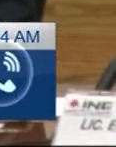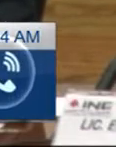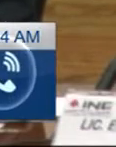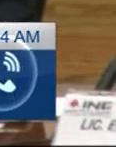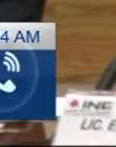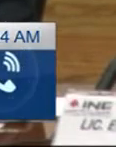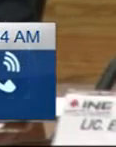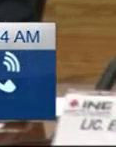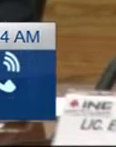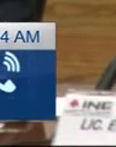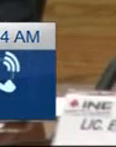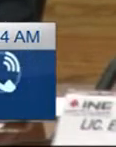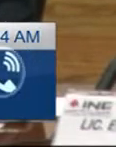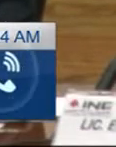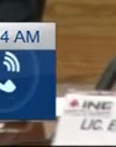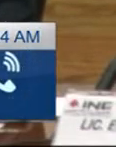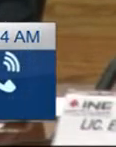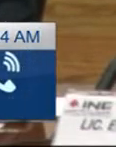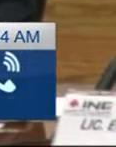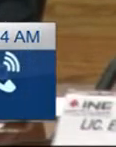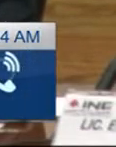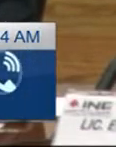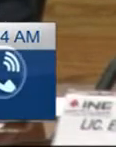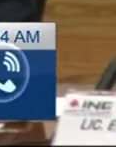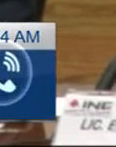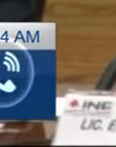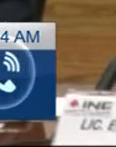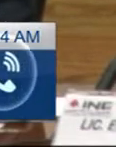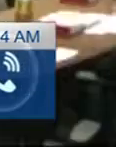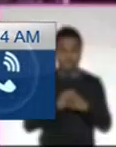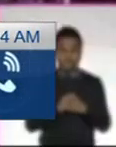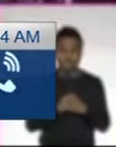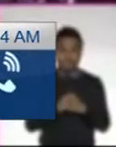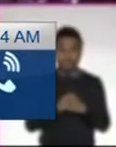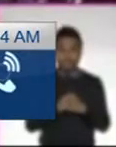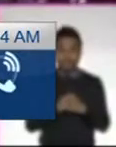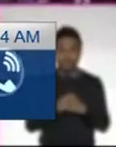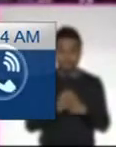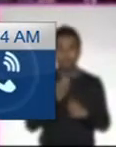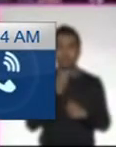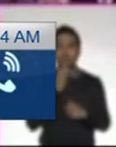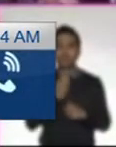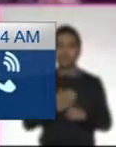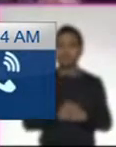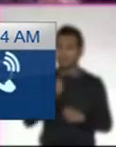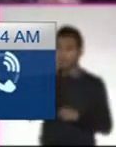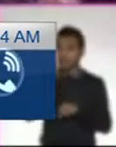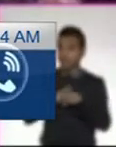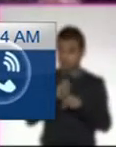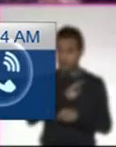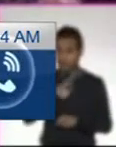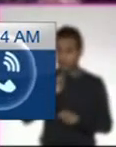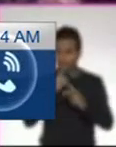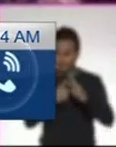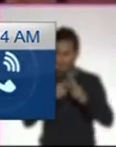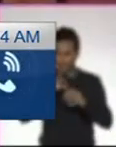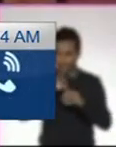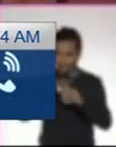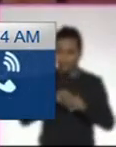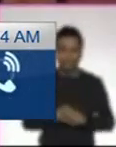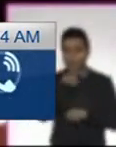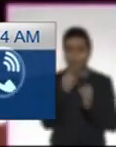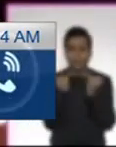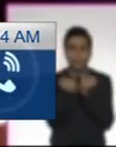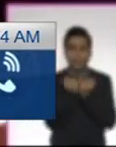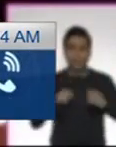proceso vale mucho la pena estarle dando un seguimiento muy puntual. De pronto, insisto, nos acostumbramos un poco a que las